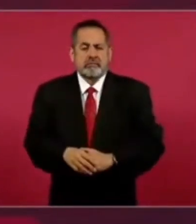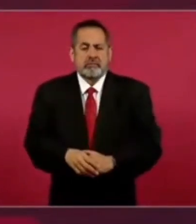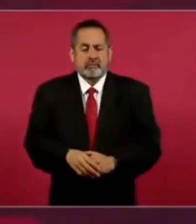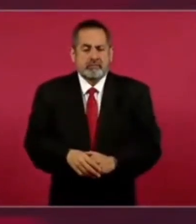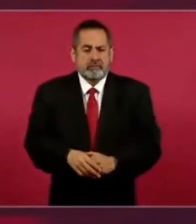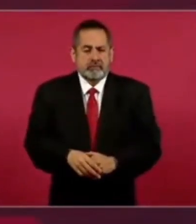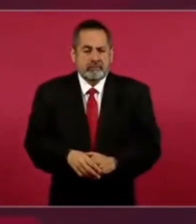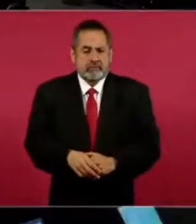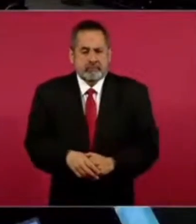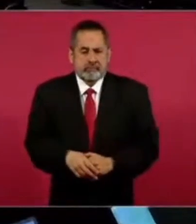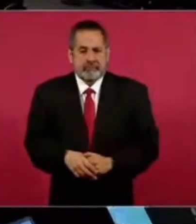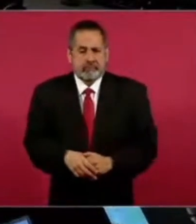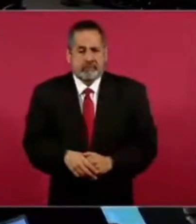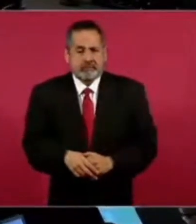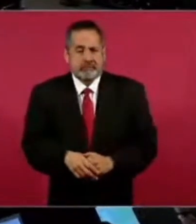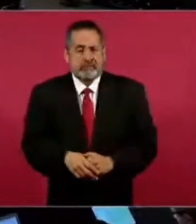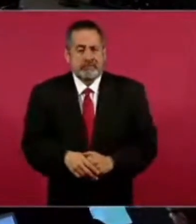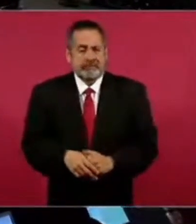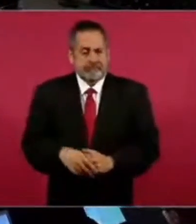Para que vean.